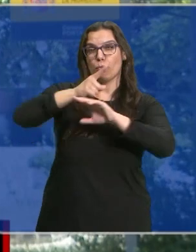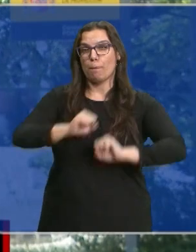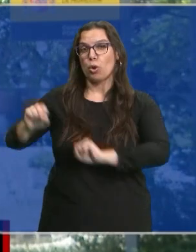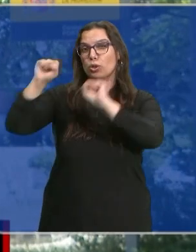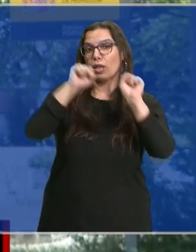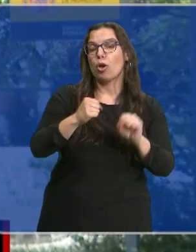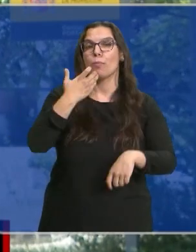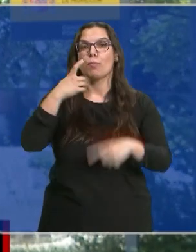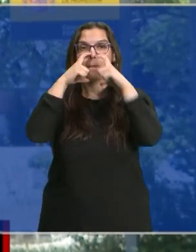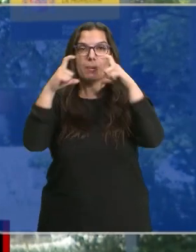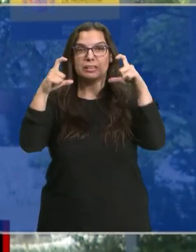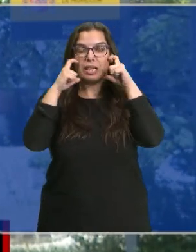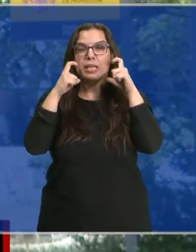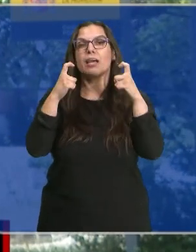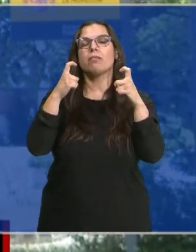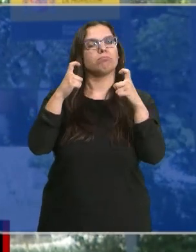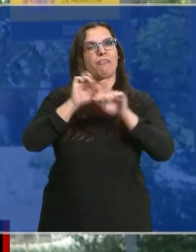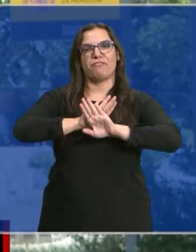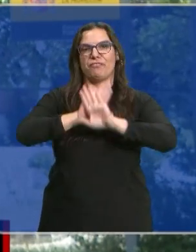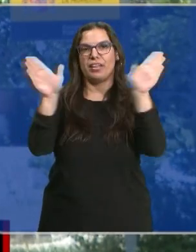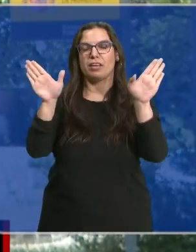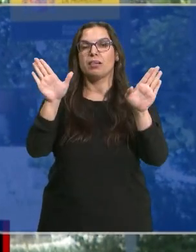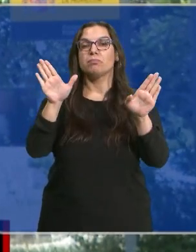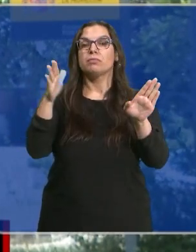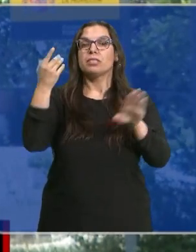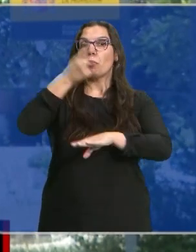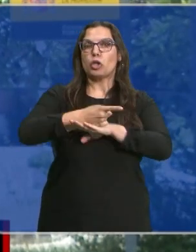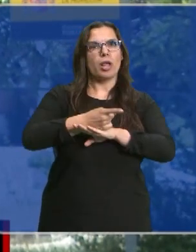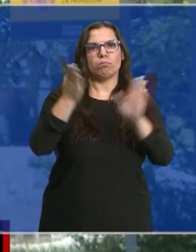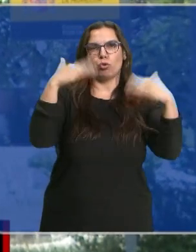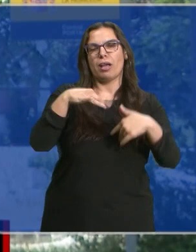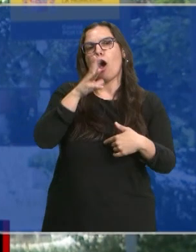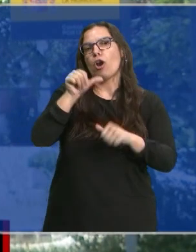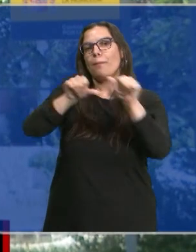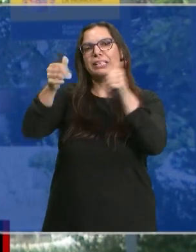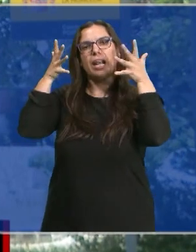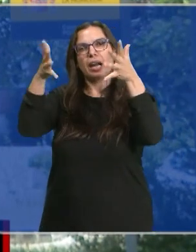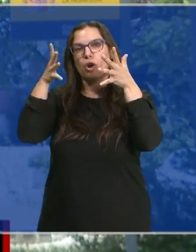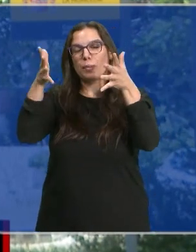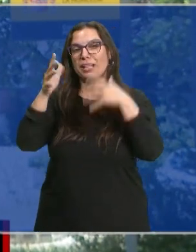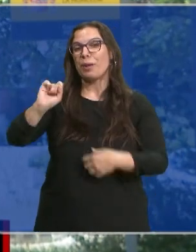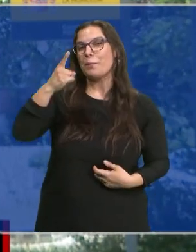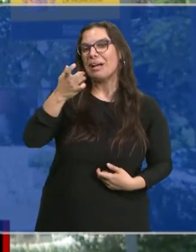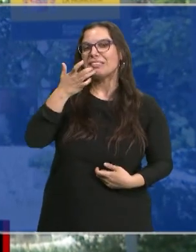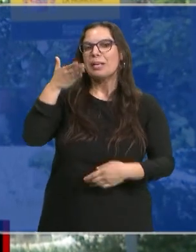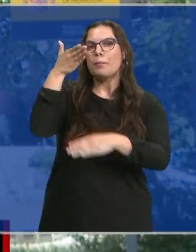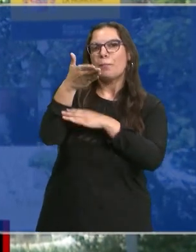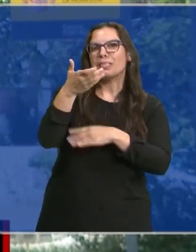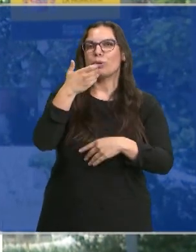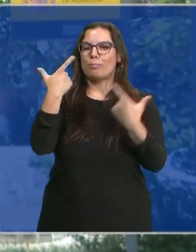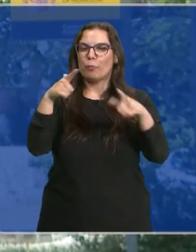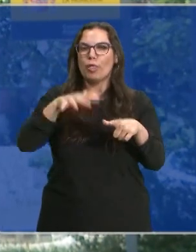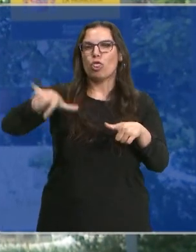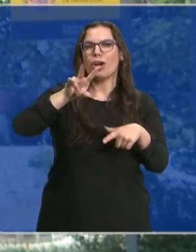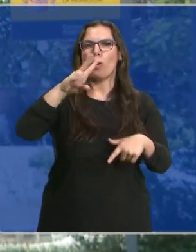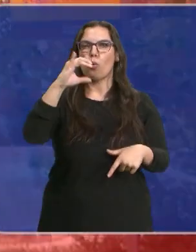protección como el uso de la mascarilla. Pasa de ser obligatorio a ser recomendable, especialmente en espacios como las UCIs.